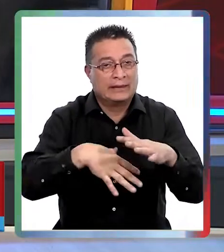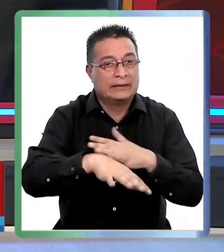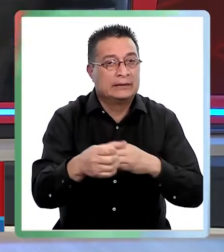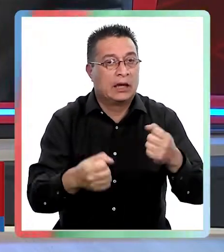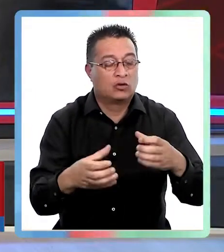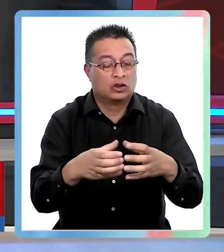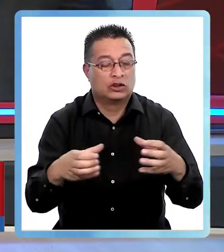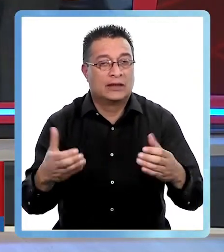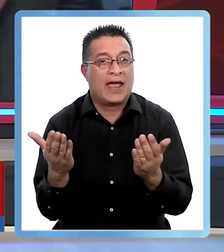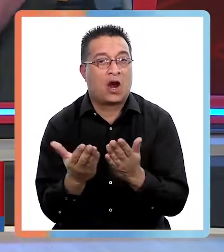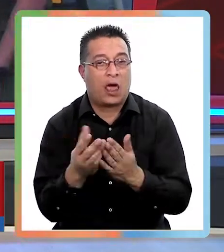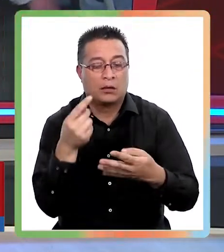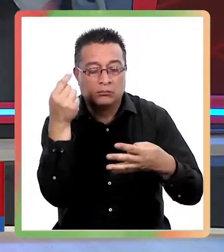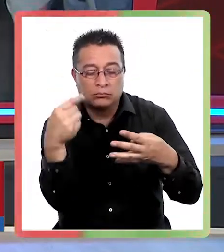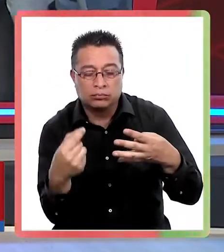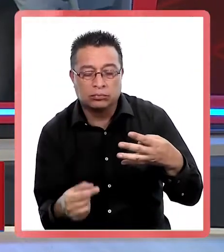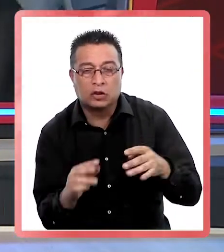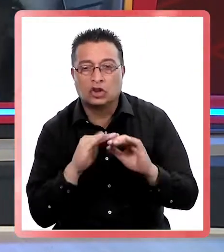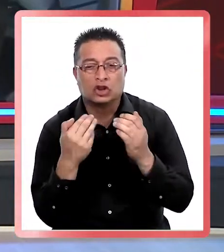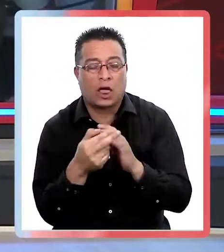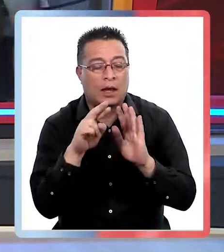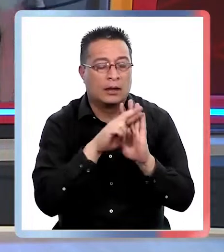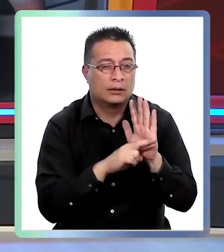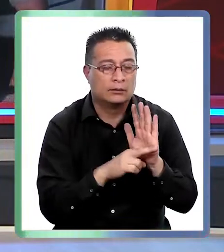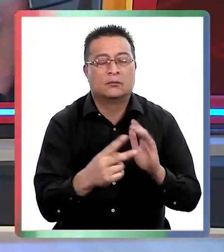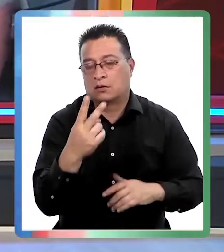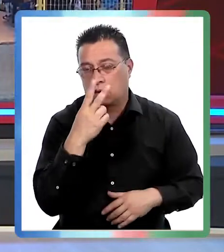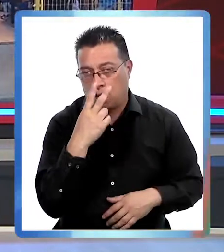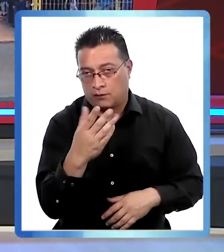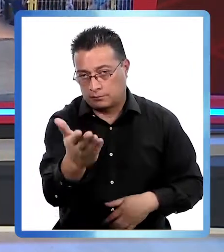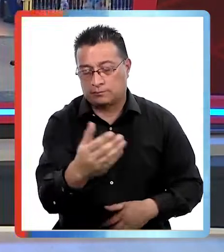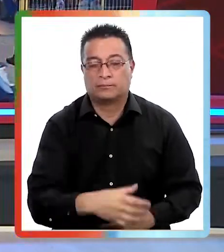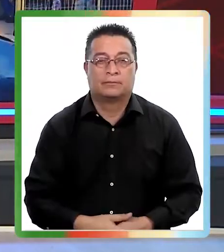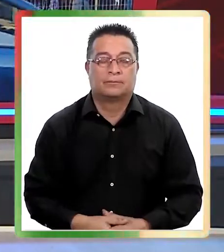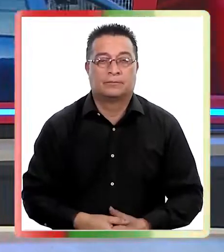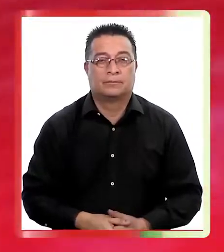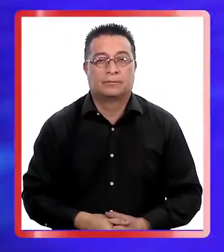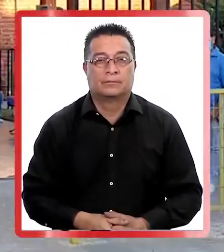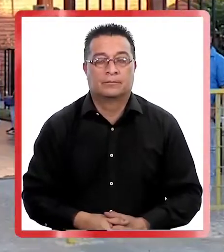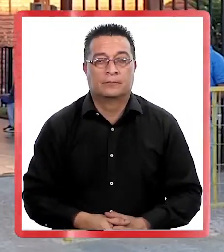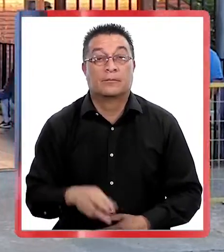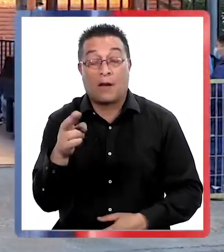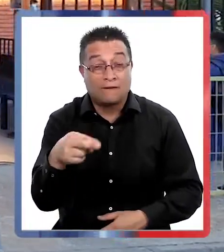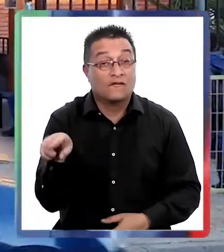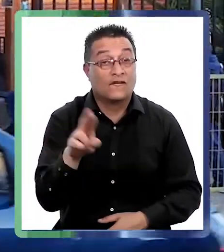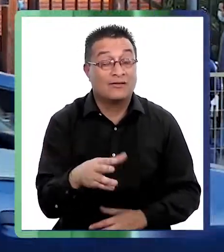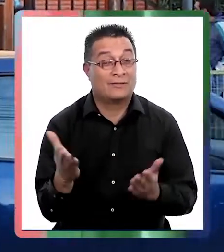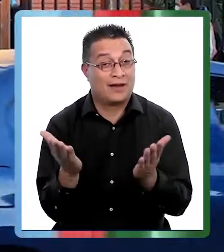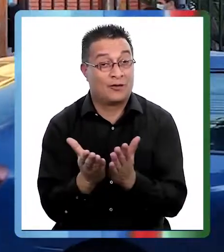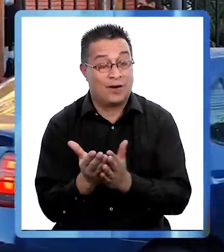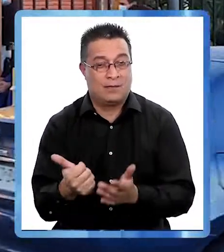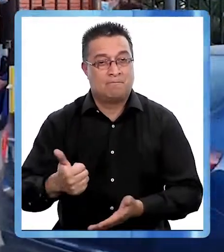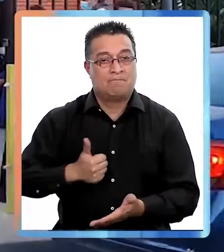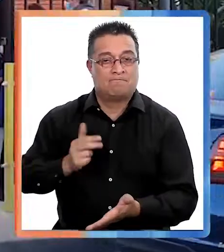15 vehículos de transporte escolar para chequear que todo esté en regla. TV5 de Linares con esta nota. Con el retorno a